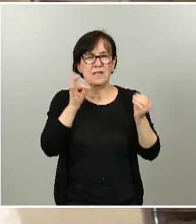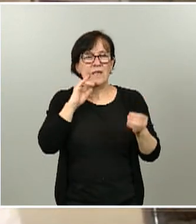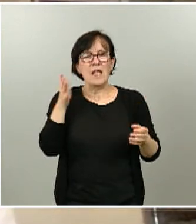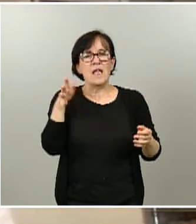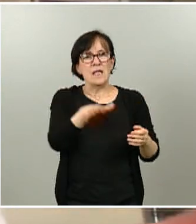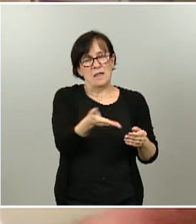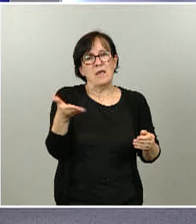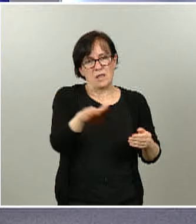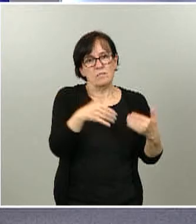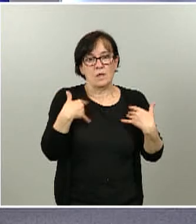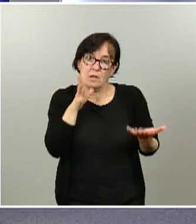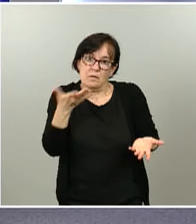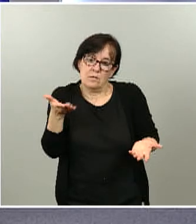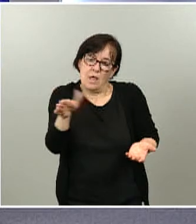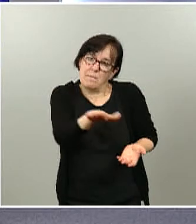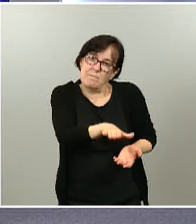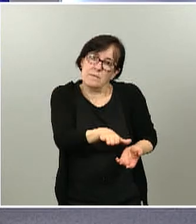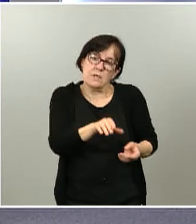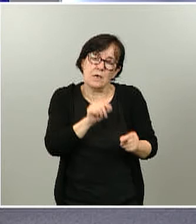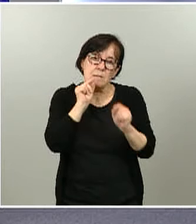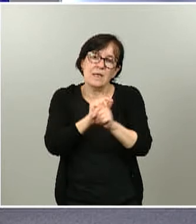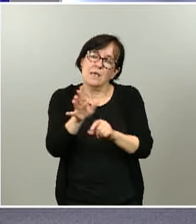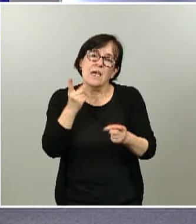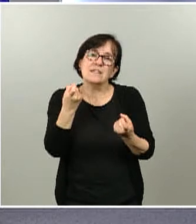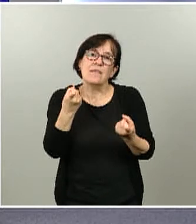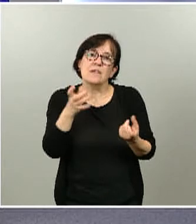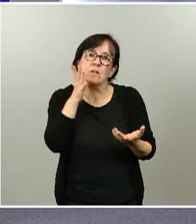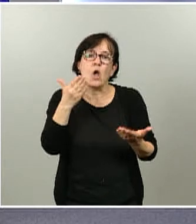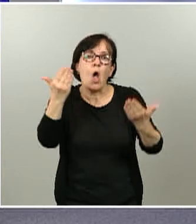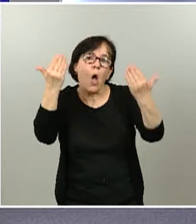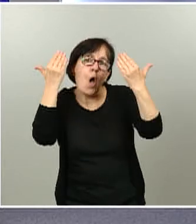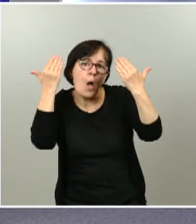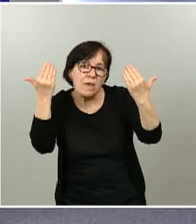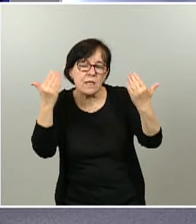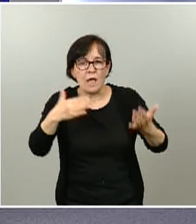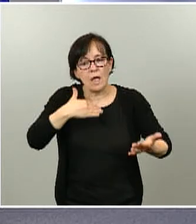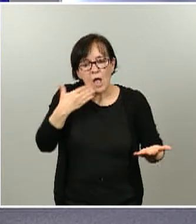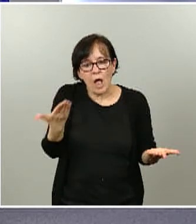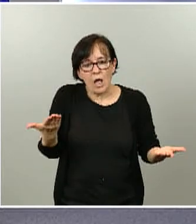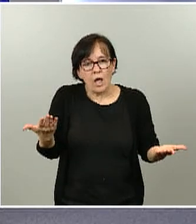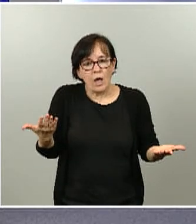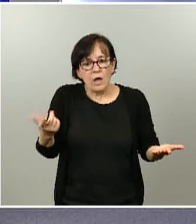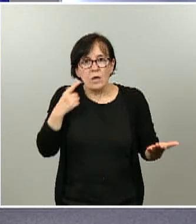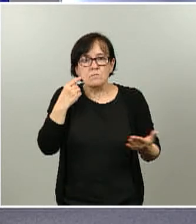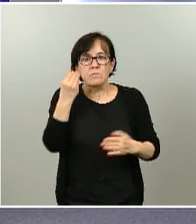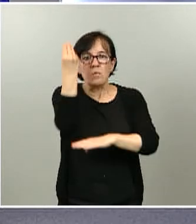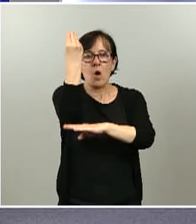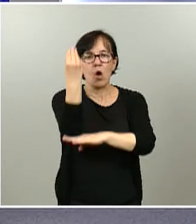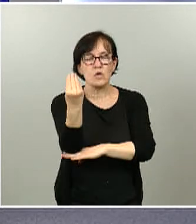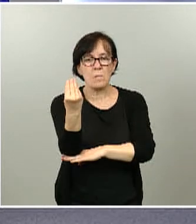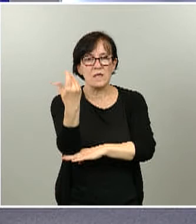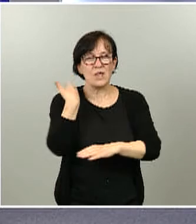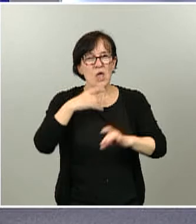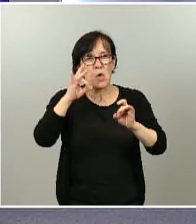las víctimas que ha habido con la pandemia necesitan algún tipo de homenaje, no sé si piensan, no sé, en un monumento como Atocha, alguna medida un poco para honrar a los